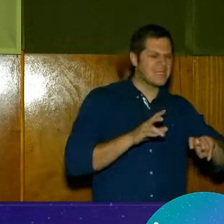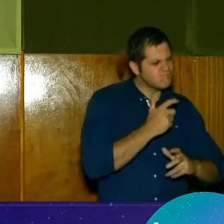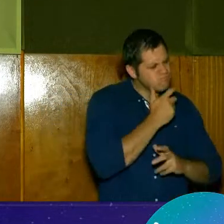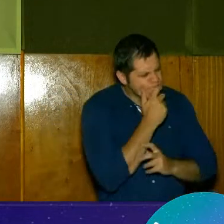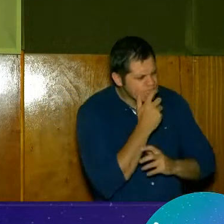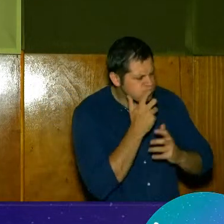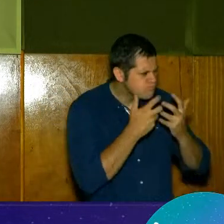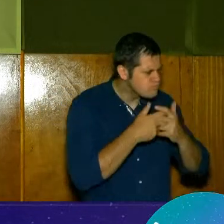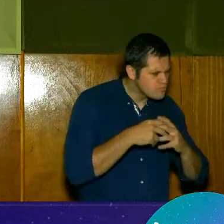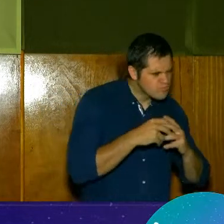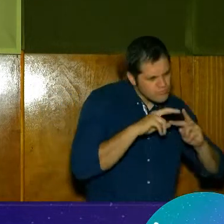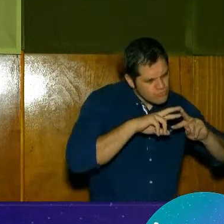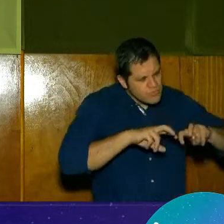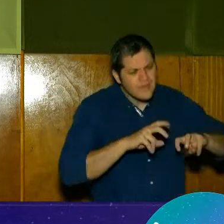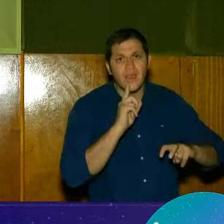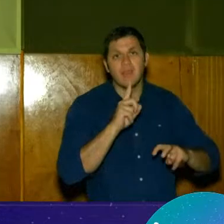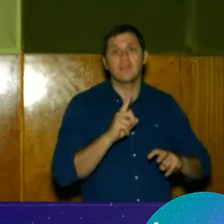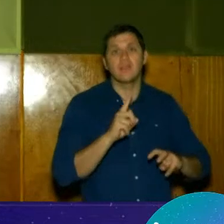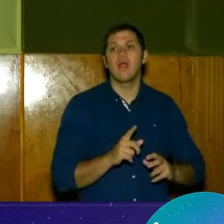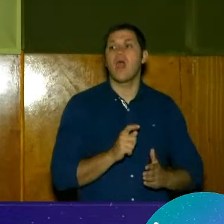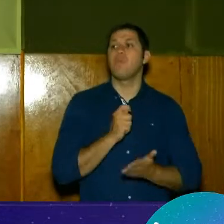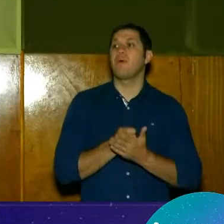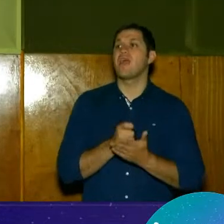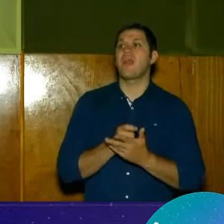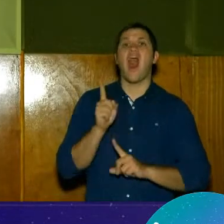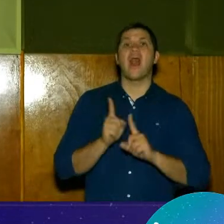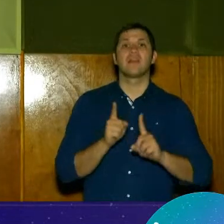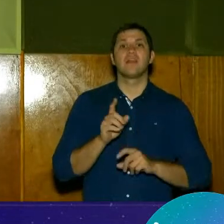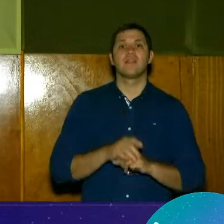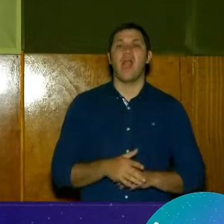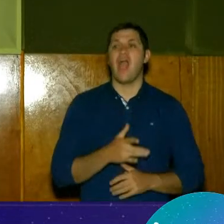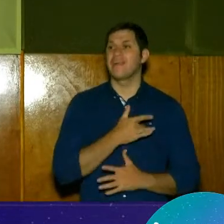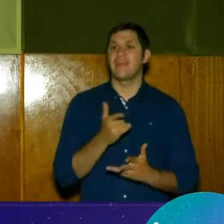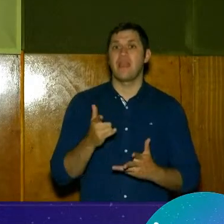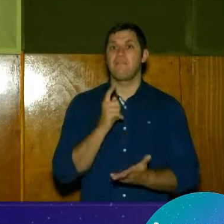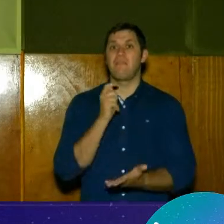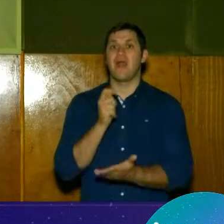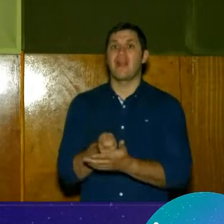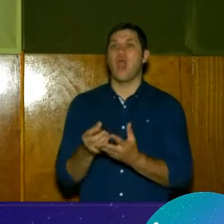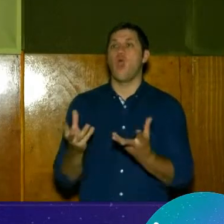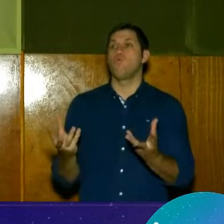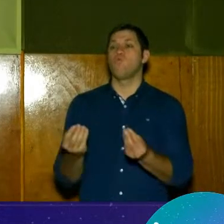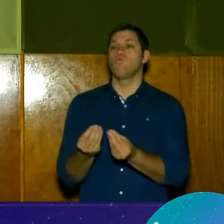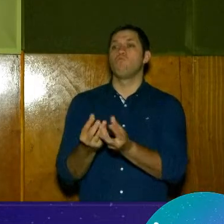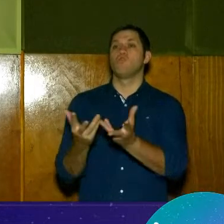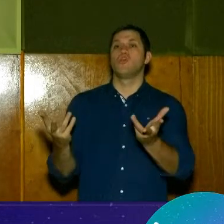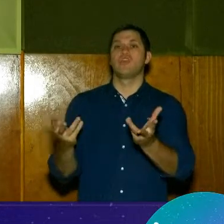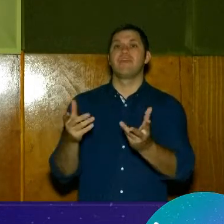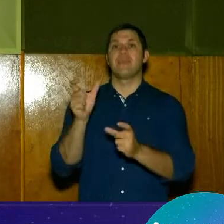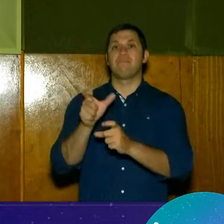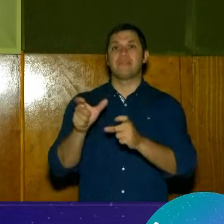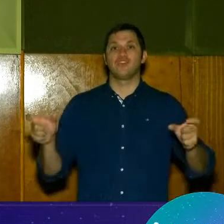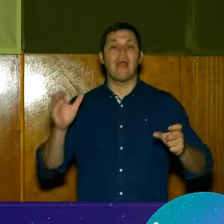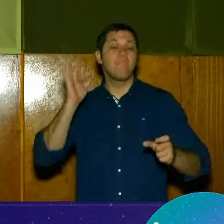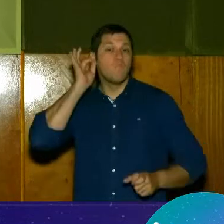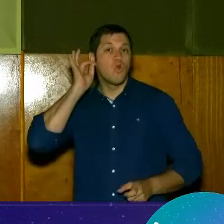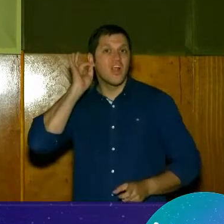imágenes astronómicas que tenía que analizar y hay quien las va a analizar hay que pagar a alguien que las